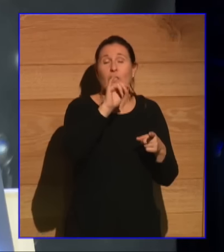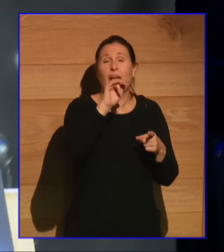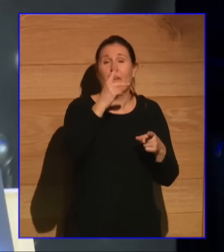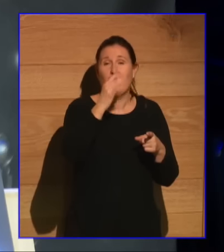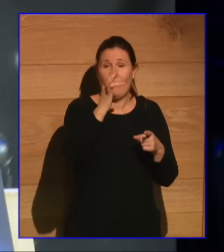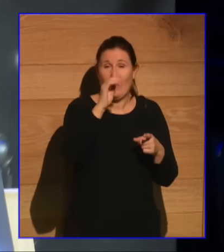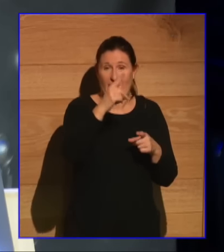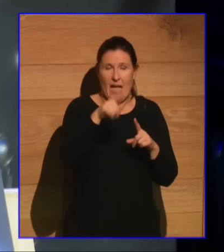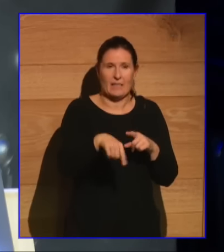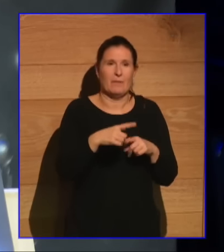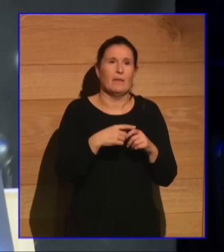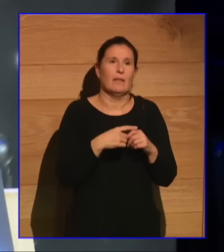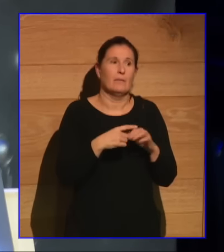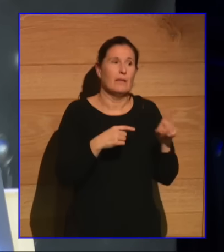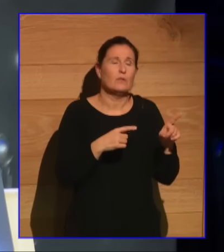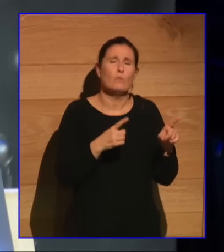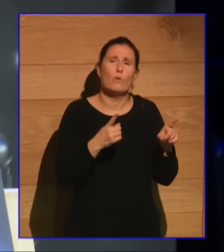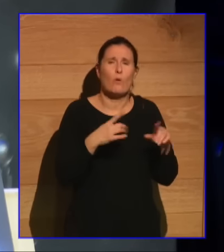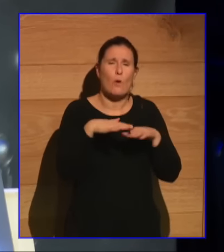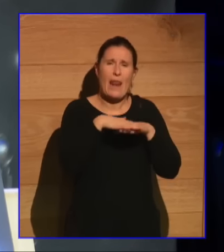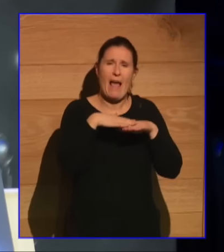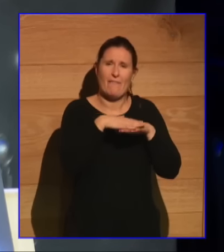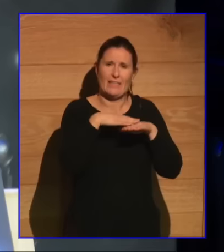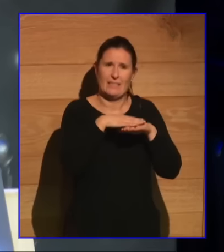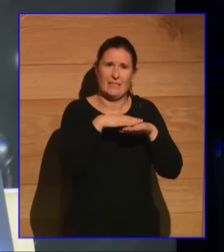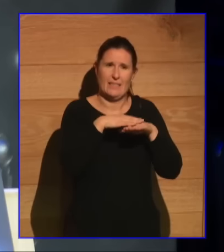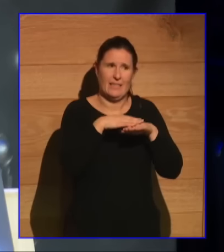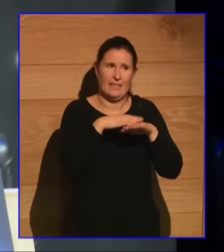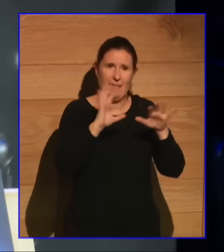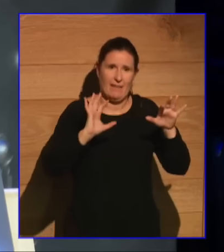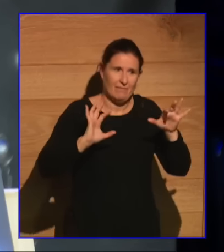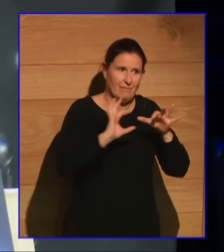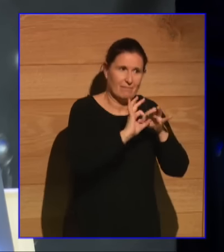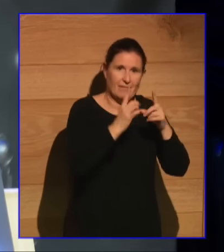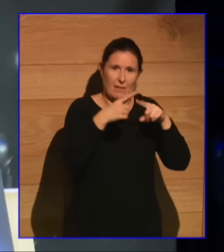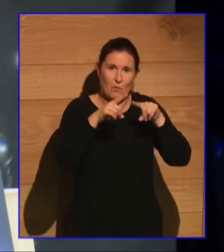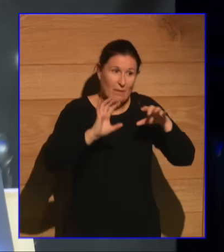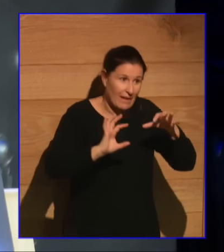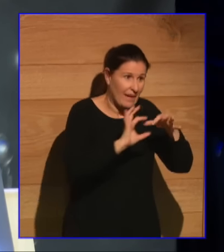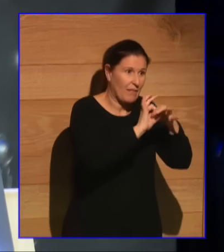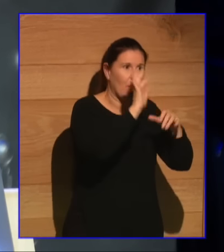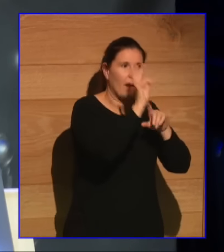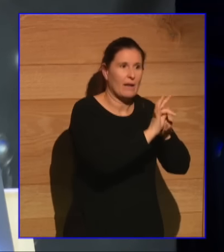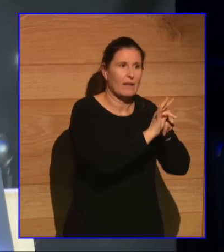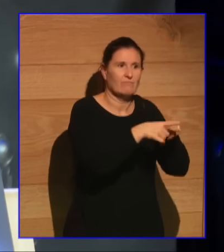en este caso es como la esencia de la pureza para un discurso, obviamente. Me acuerdo de esa parte, decía...